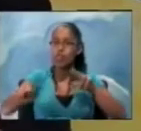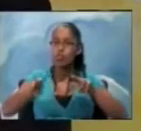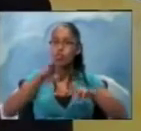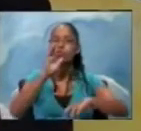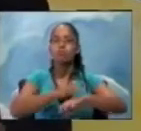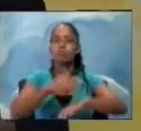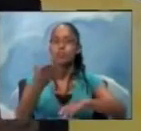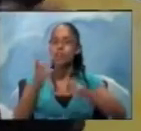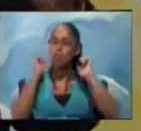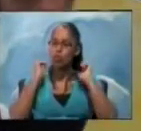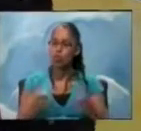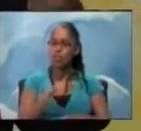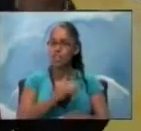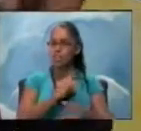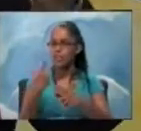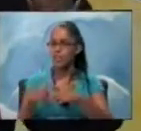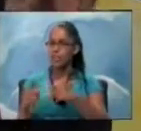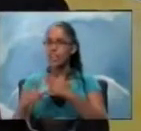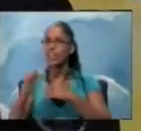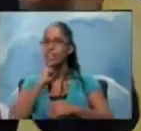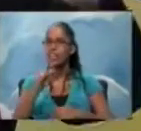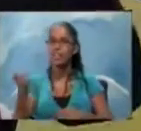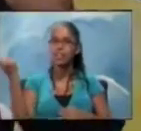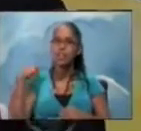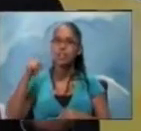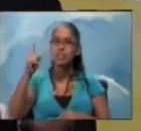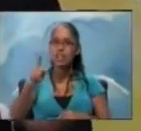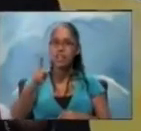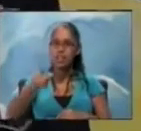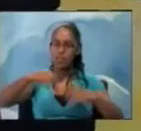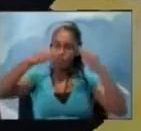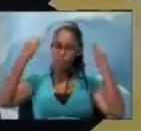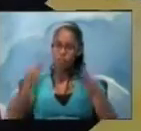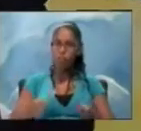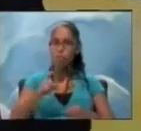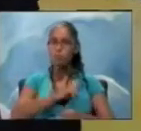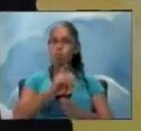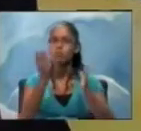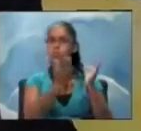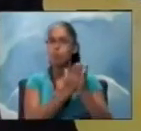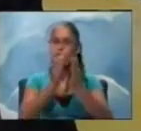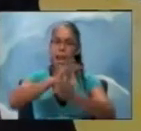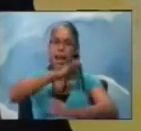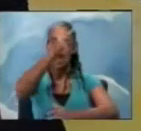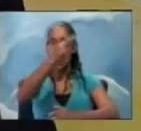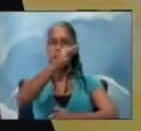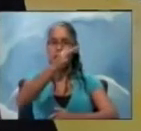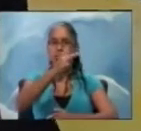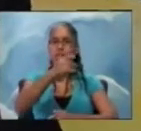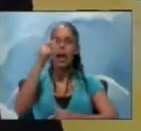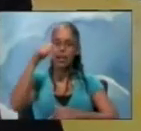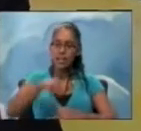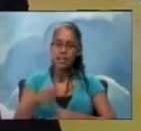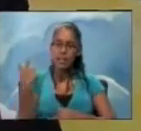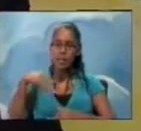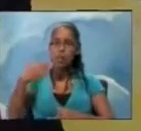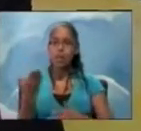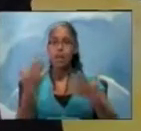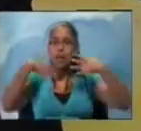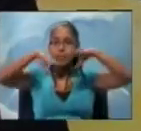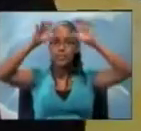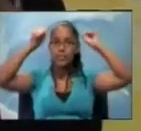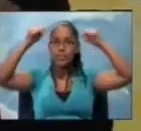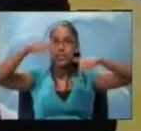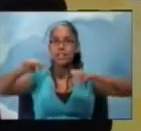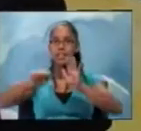no es de cualquiera, la autoridad es del que tiene moral. Y aquí hay algo que nosotros tenemos que entender esta